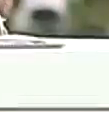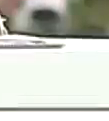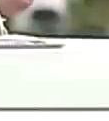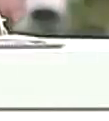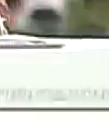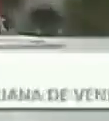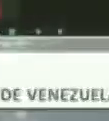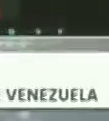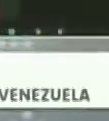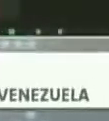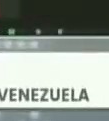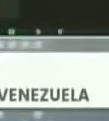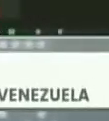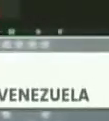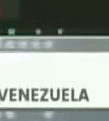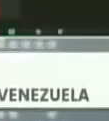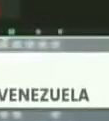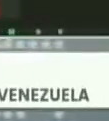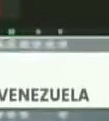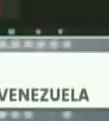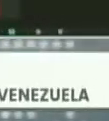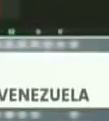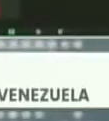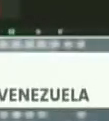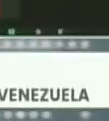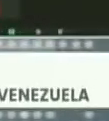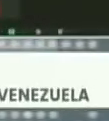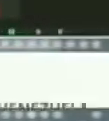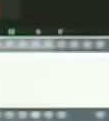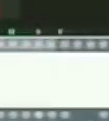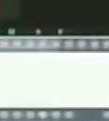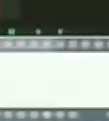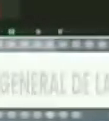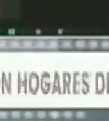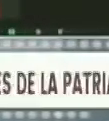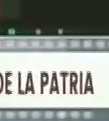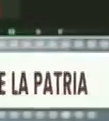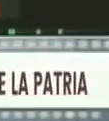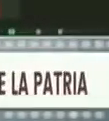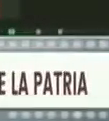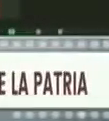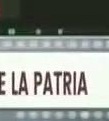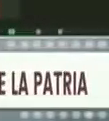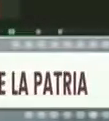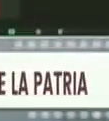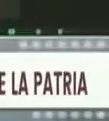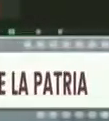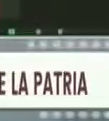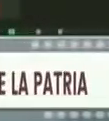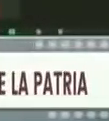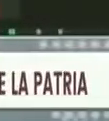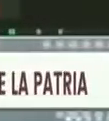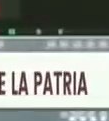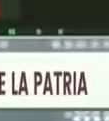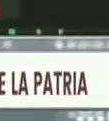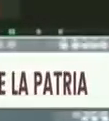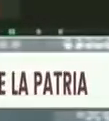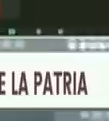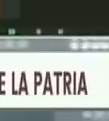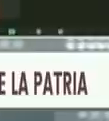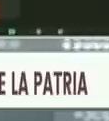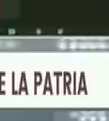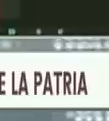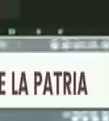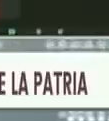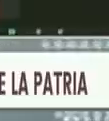directo por videoconferencia con todo el país. ¡Qué maravilla esto que ha surgido de esta etapa en que hemos tenido